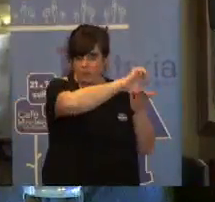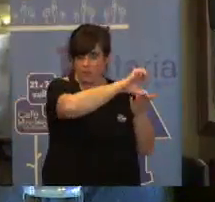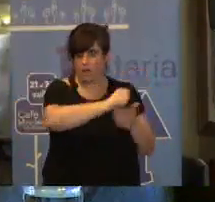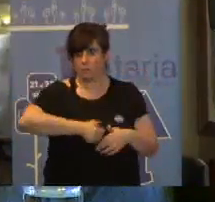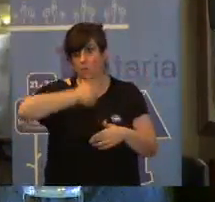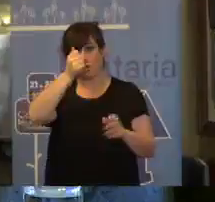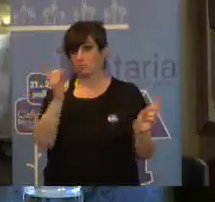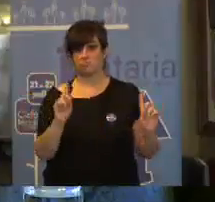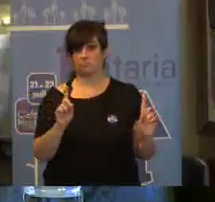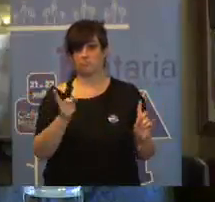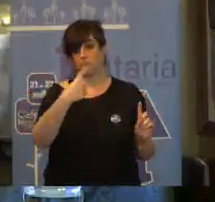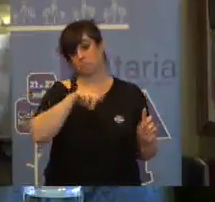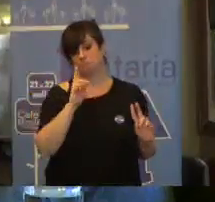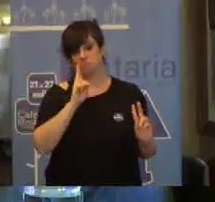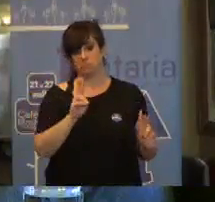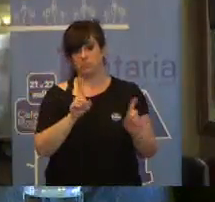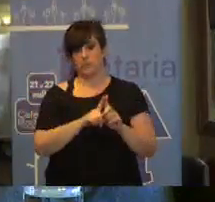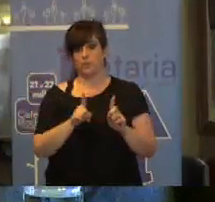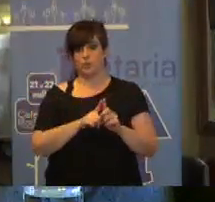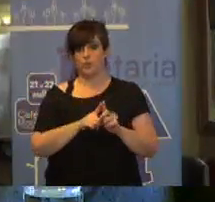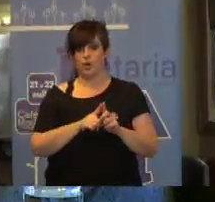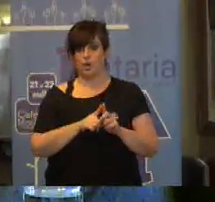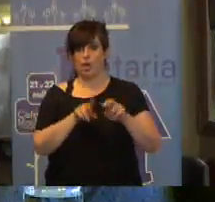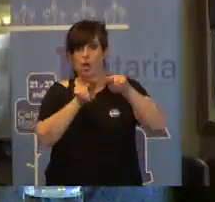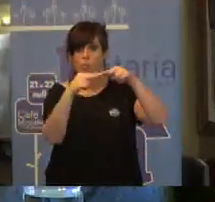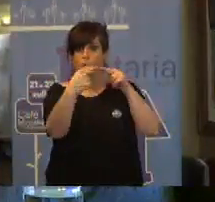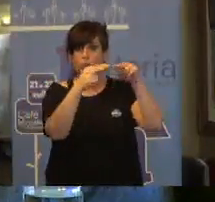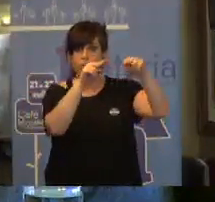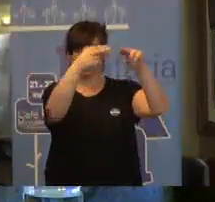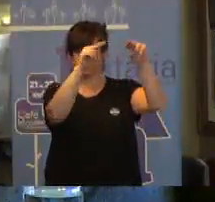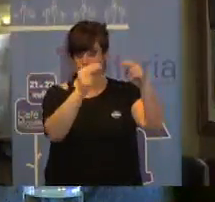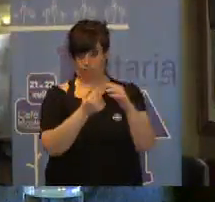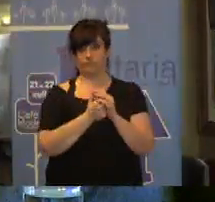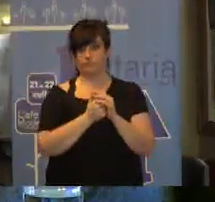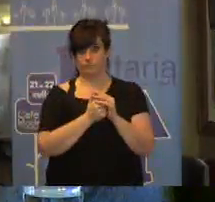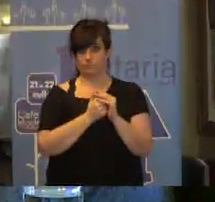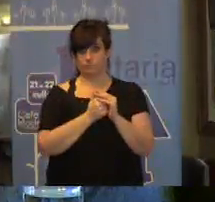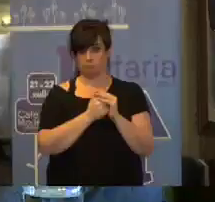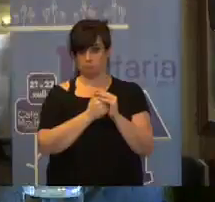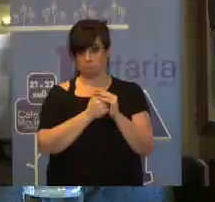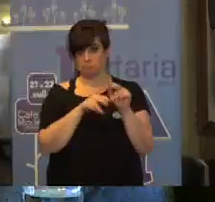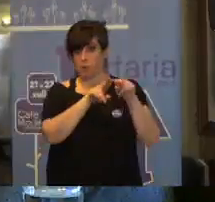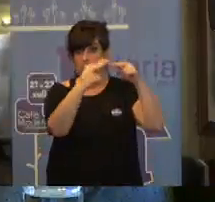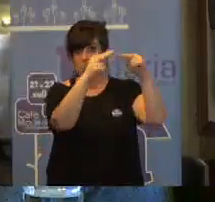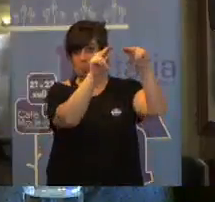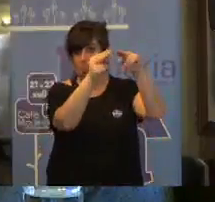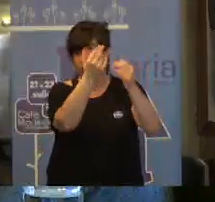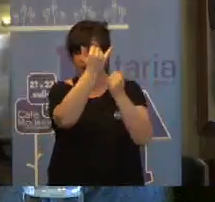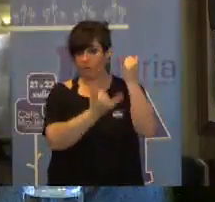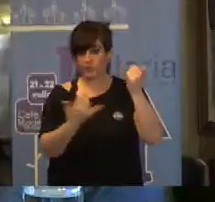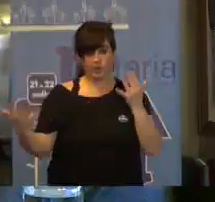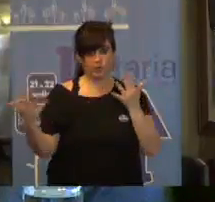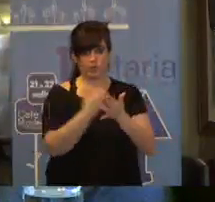non? Entendo que somos partes de un todo e como o propio organismo, non?